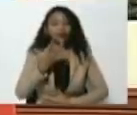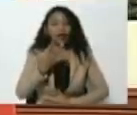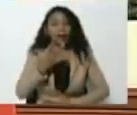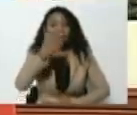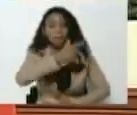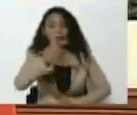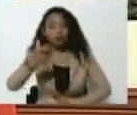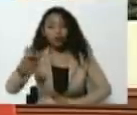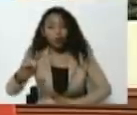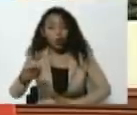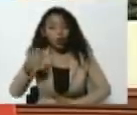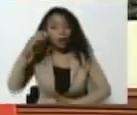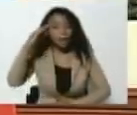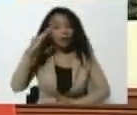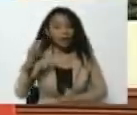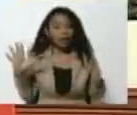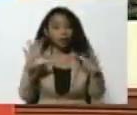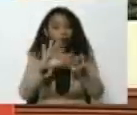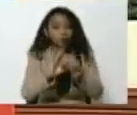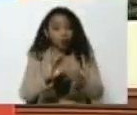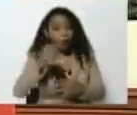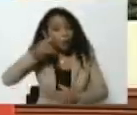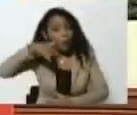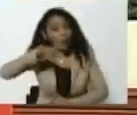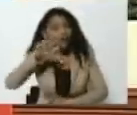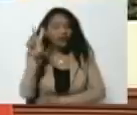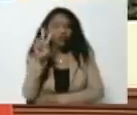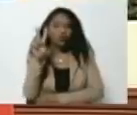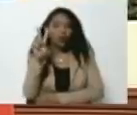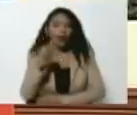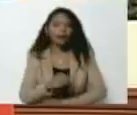cívico-militar victoriosa del pueblo de Venezuela.